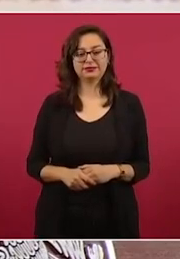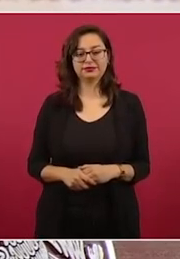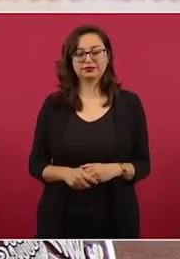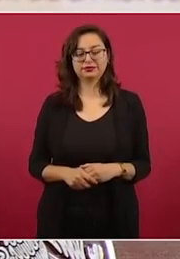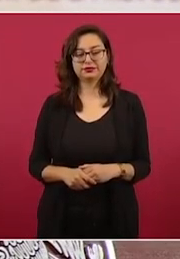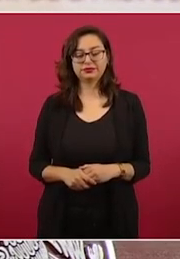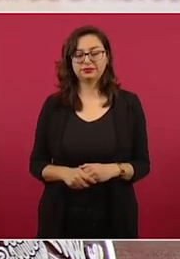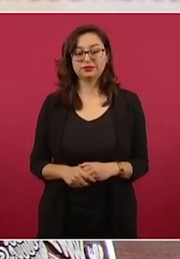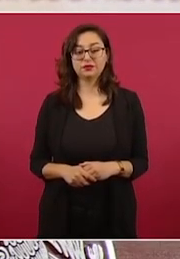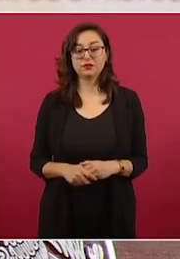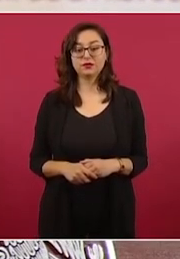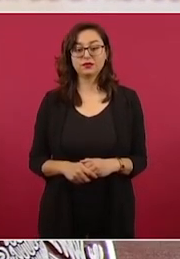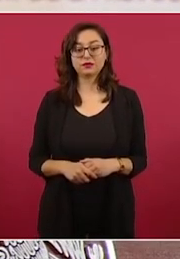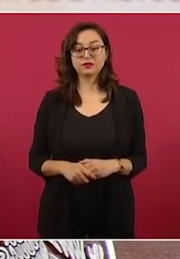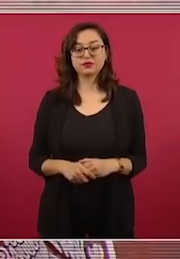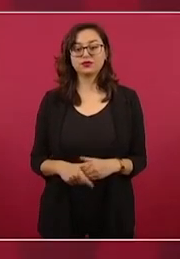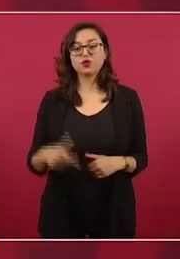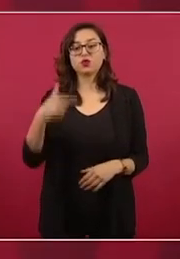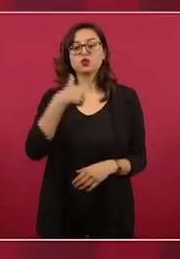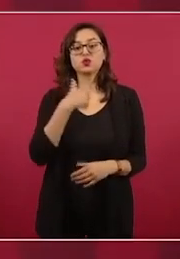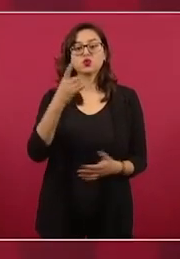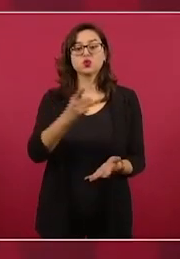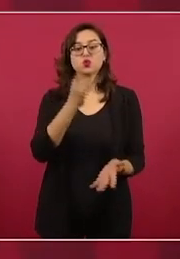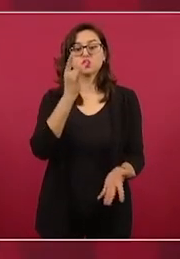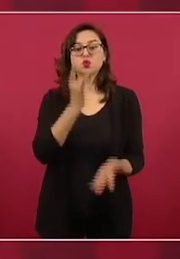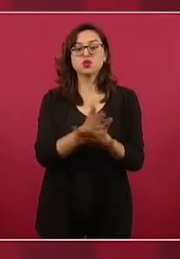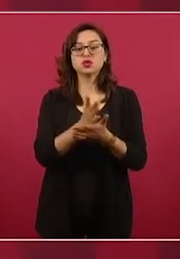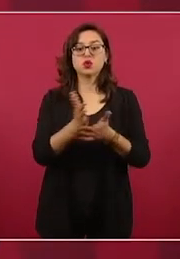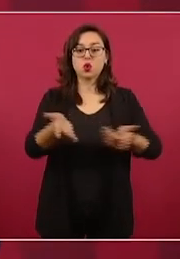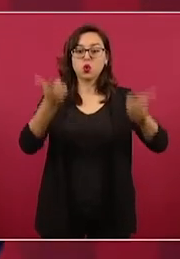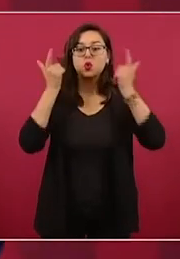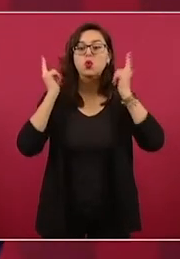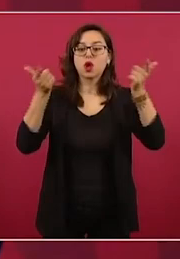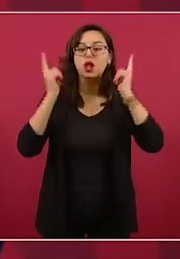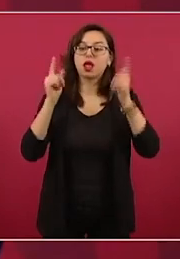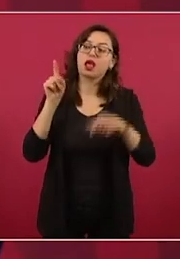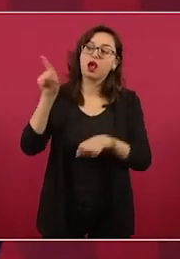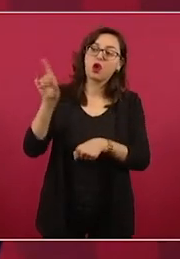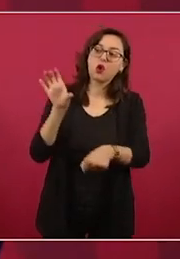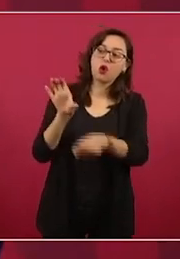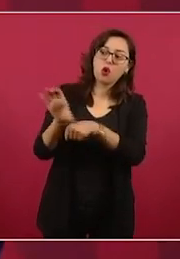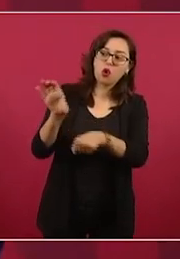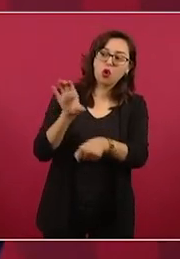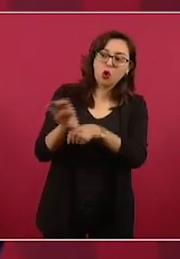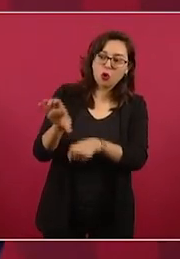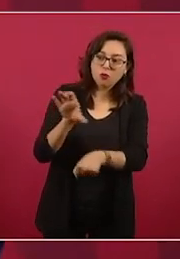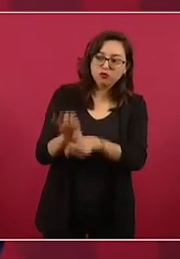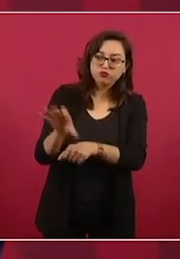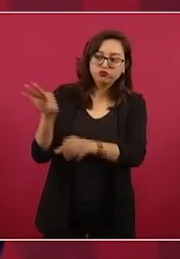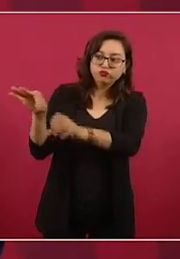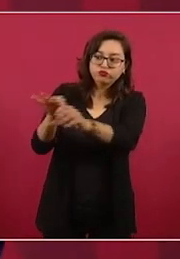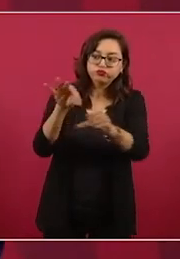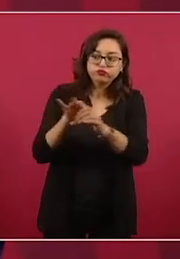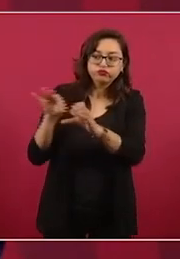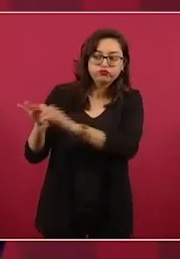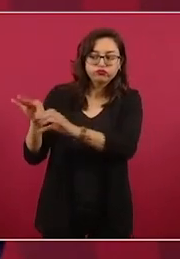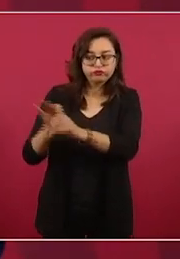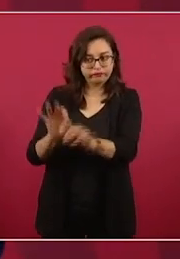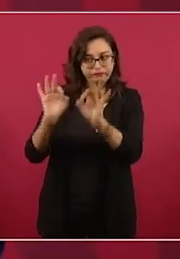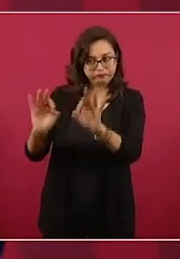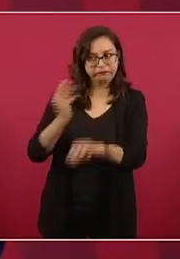desear que los hermanos colombianos se elijan bien